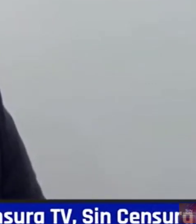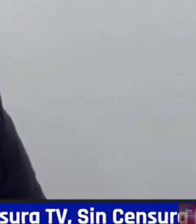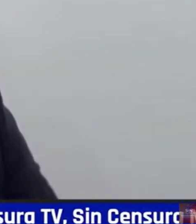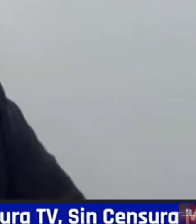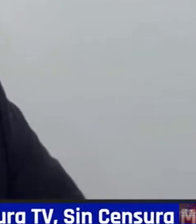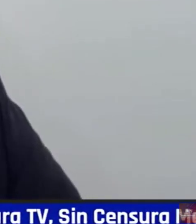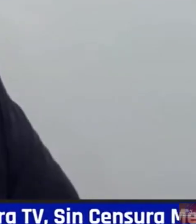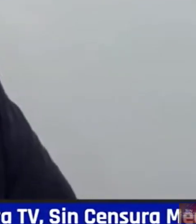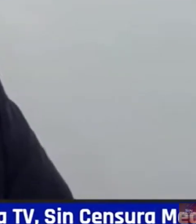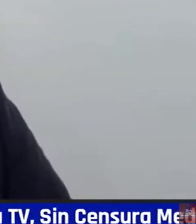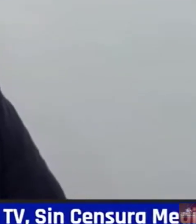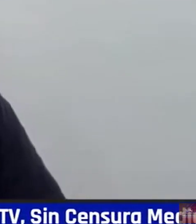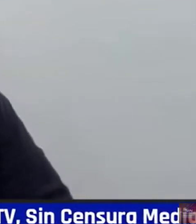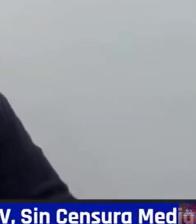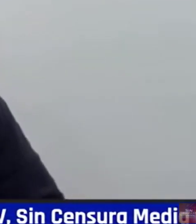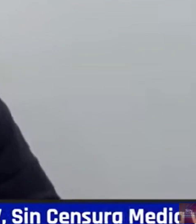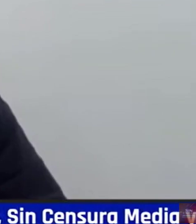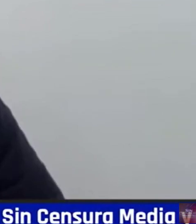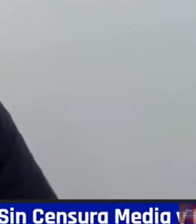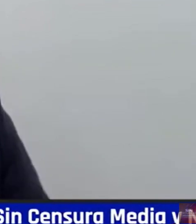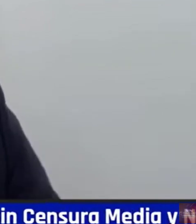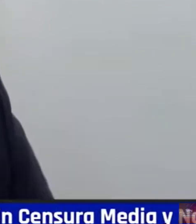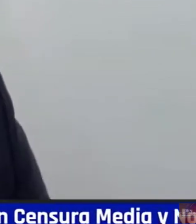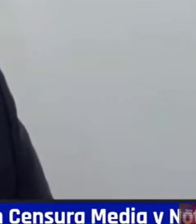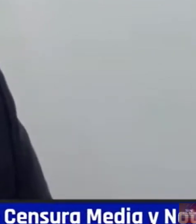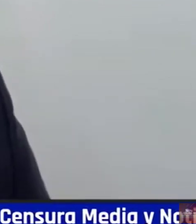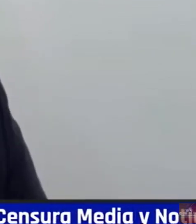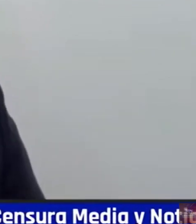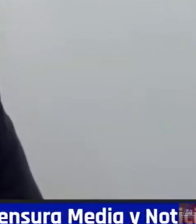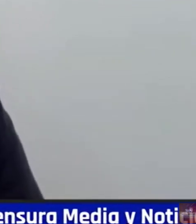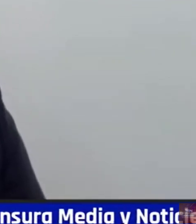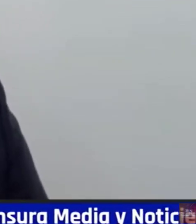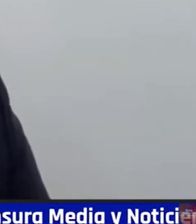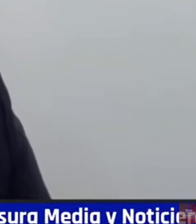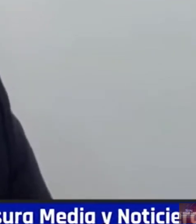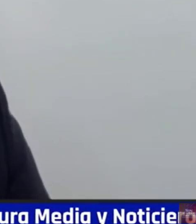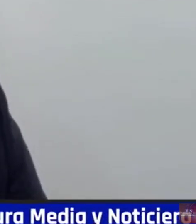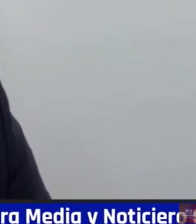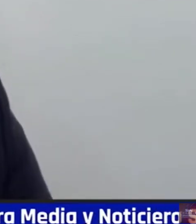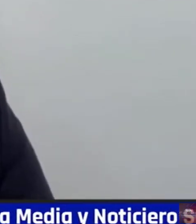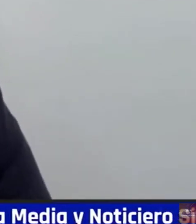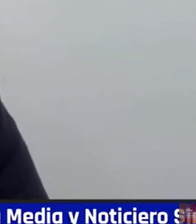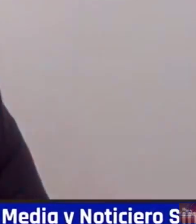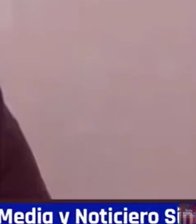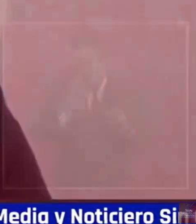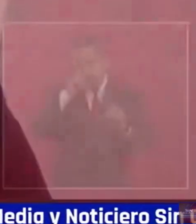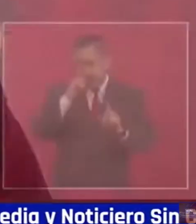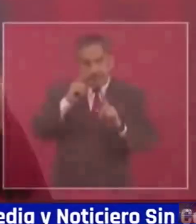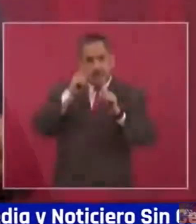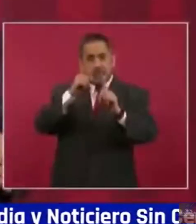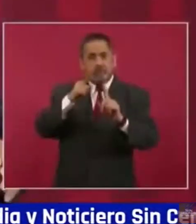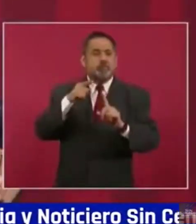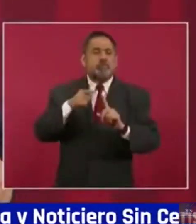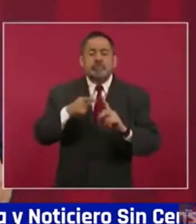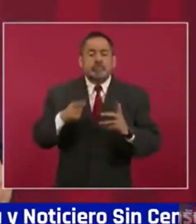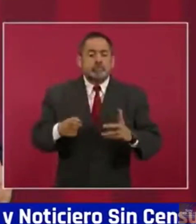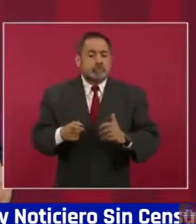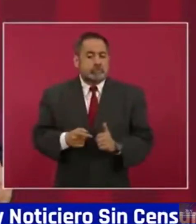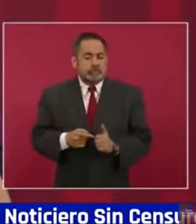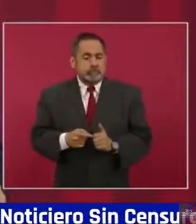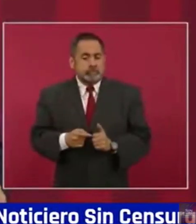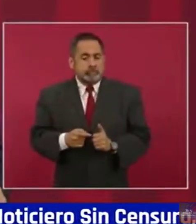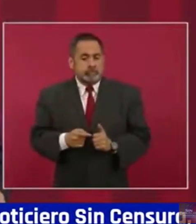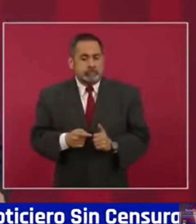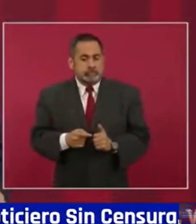y casi fascista a Leo Zuckerman, el conductor de Es la Hora de Opinar en Foro TV, y